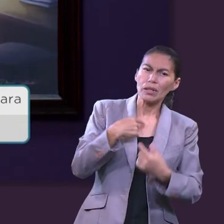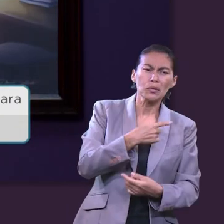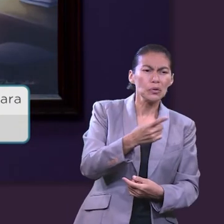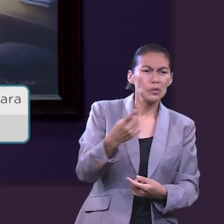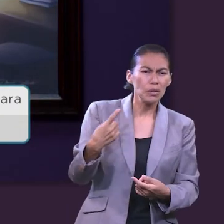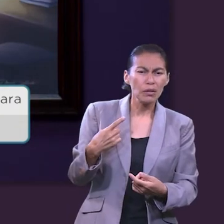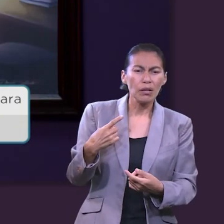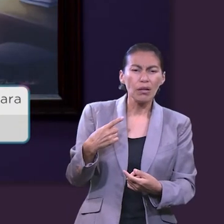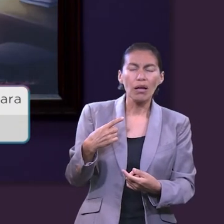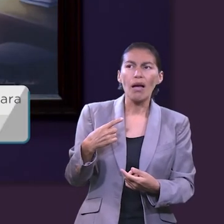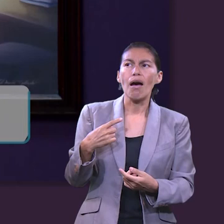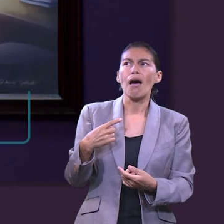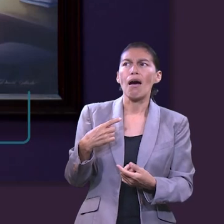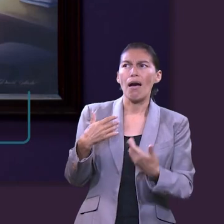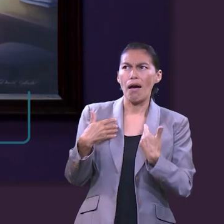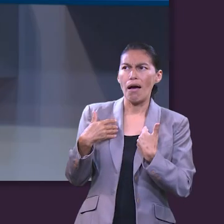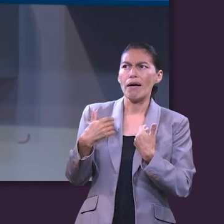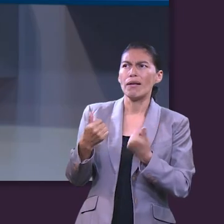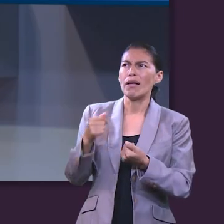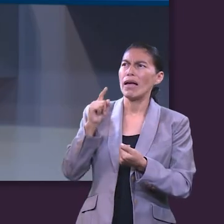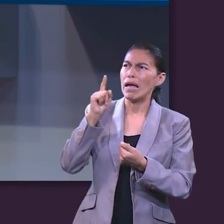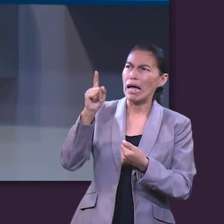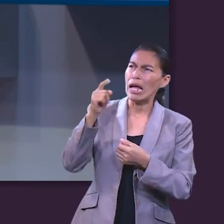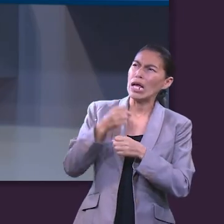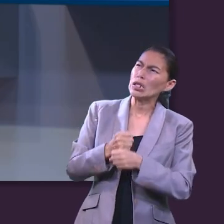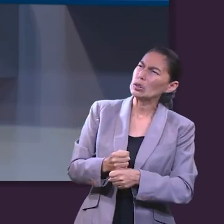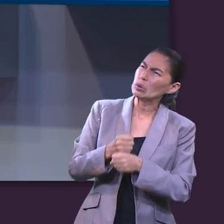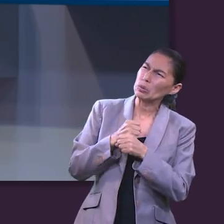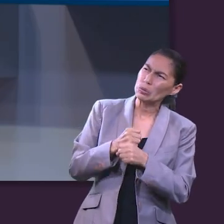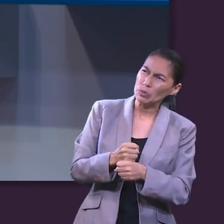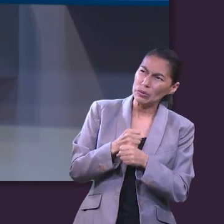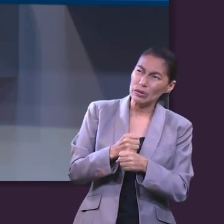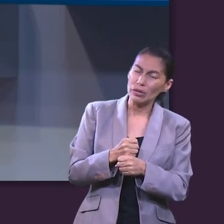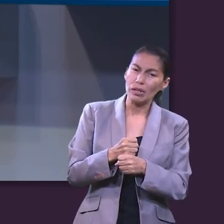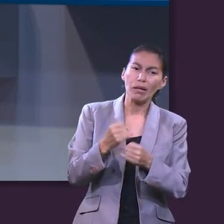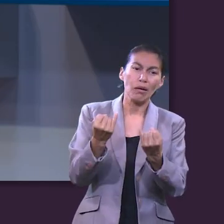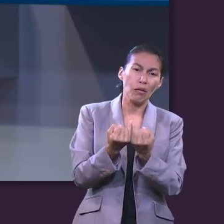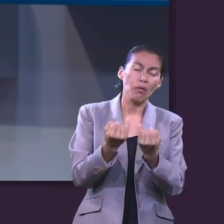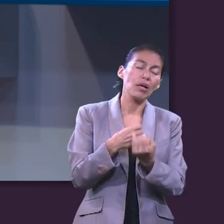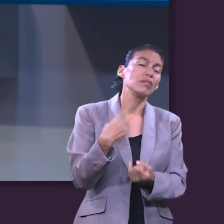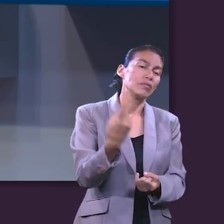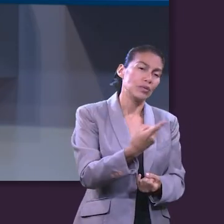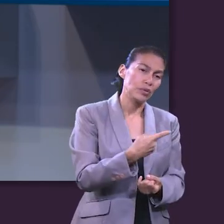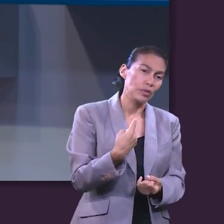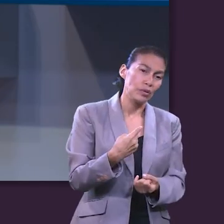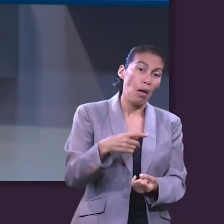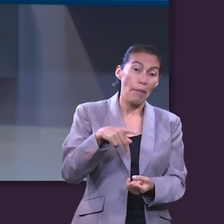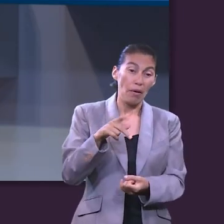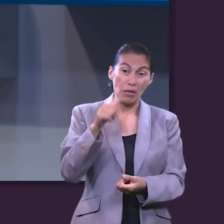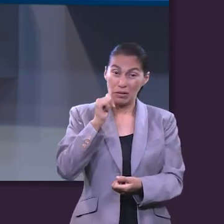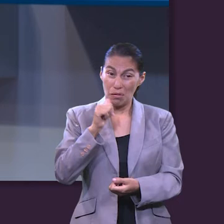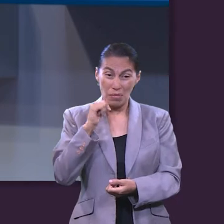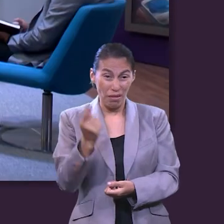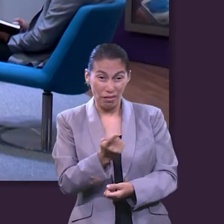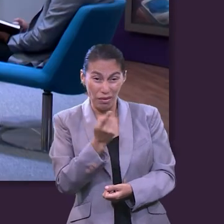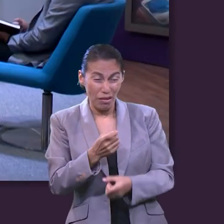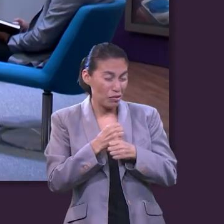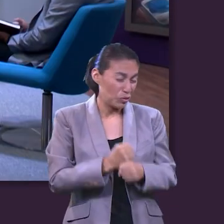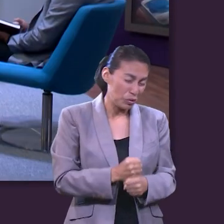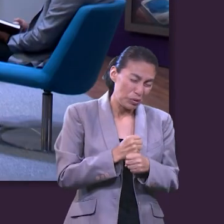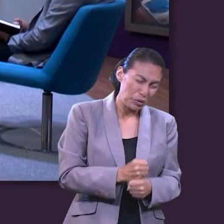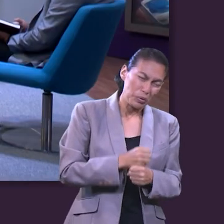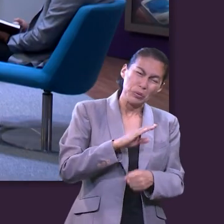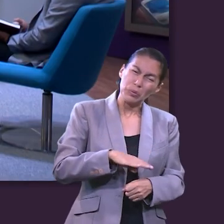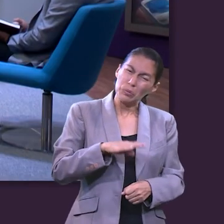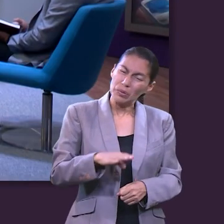y para entender que así como Jesús sufrió, nosotros tal vez tenemos que afrontar el sufrimiento, pero es algo temporal y poner